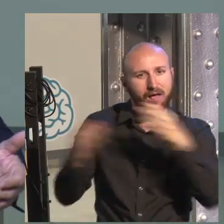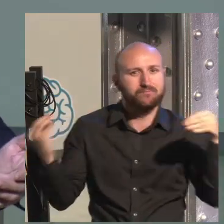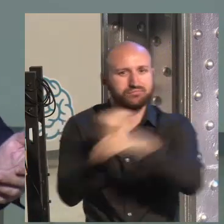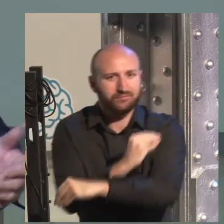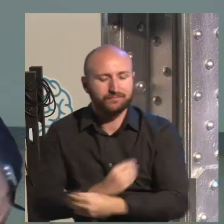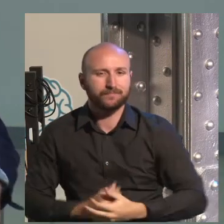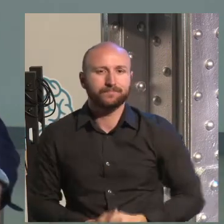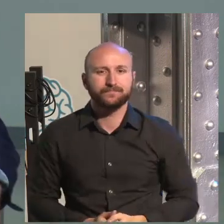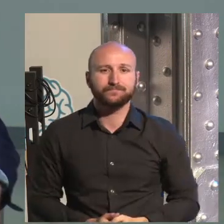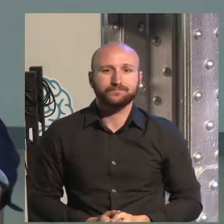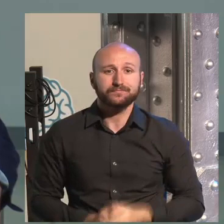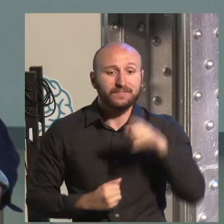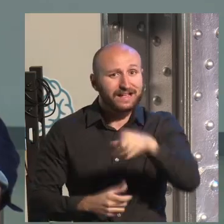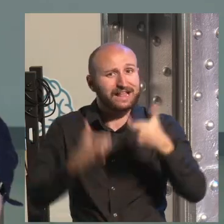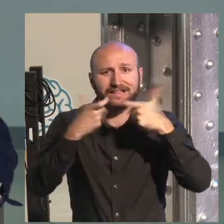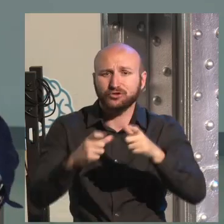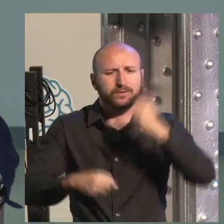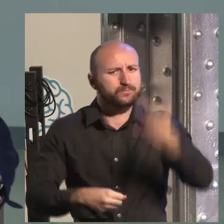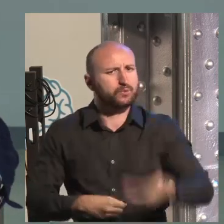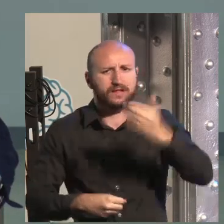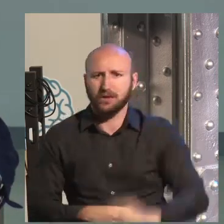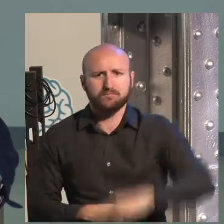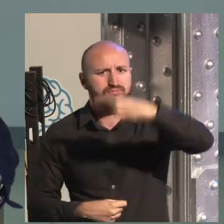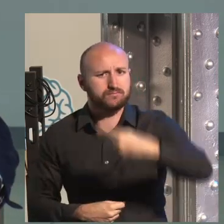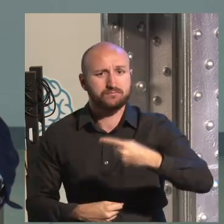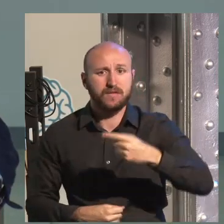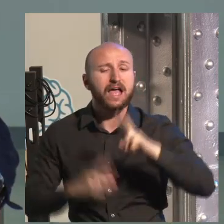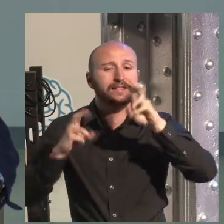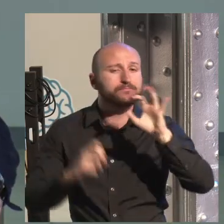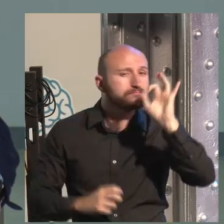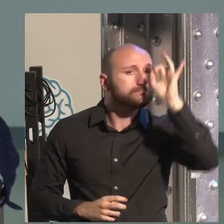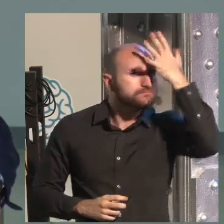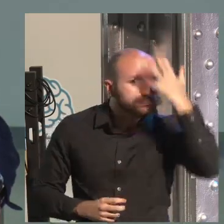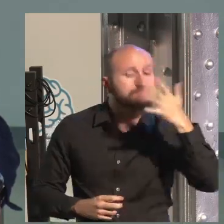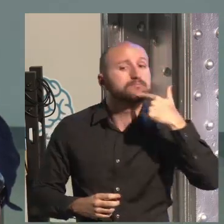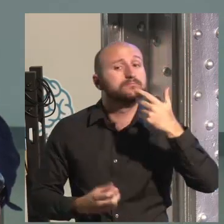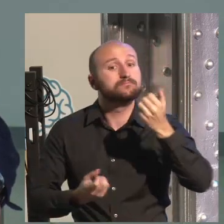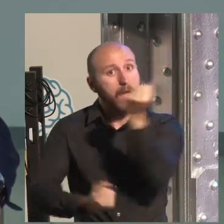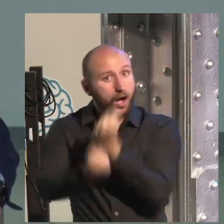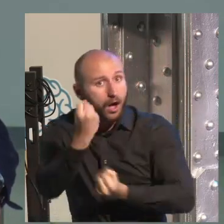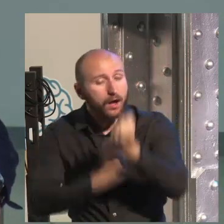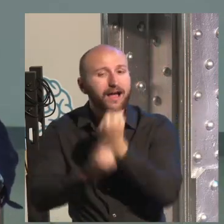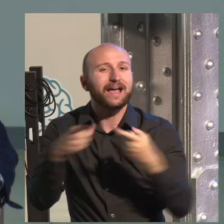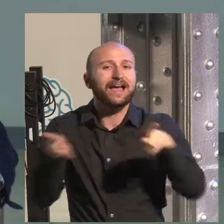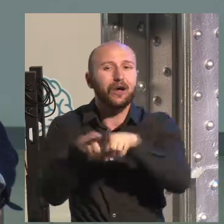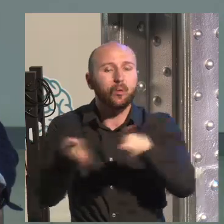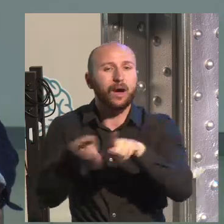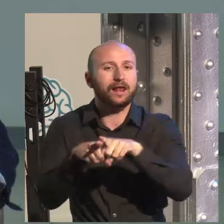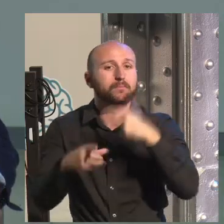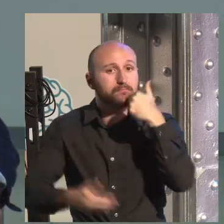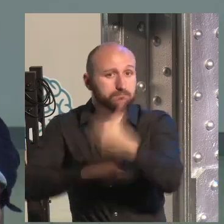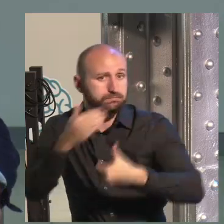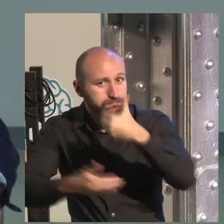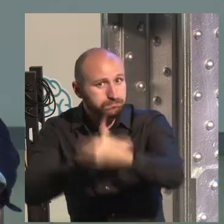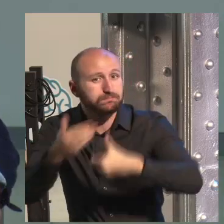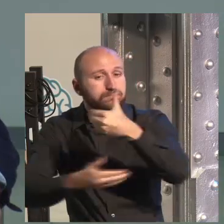económicamente es el sector más importante que hay, y deberíamos abandonar ya la idea de que la economía es la química o la producción